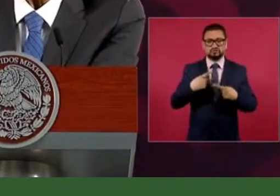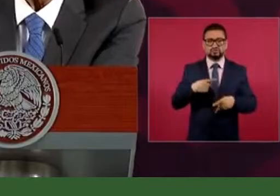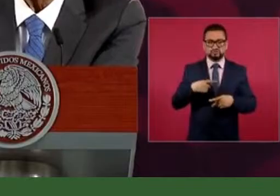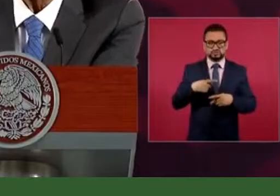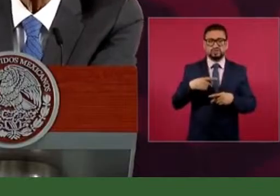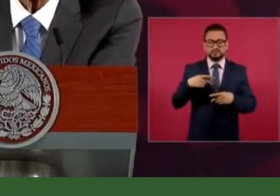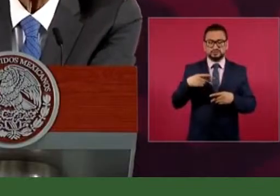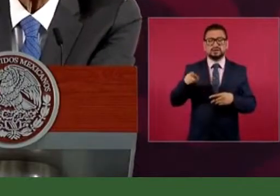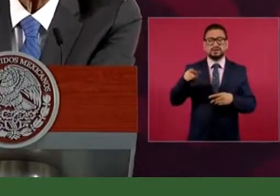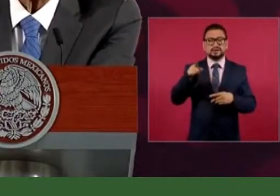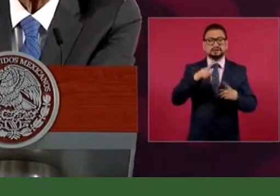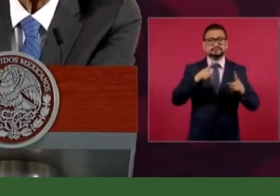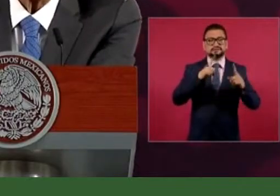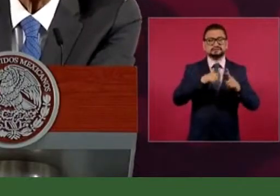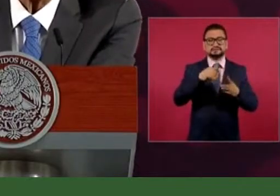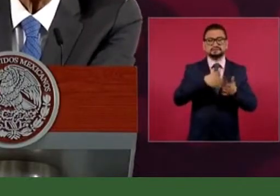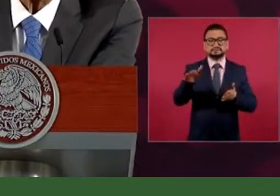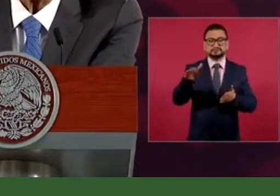excomulgado.